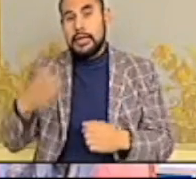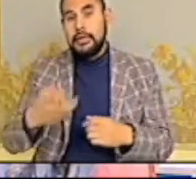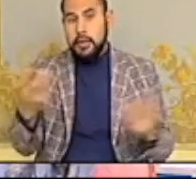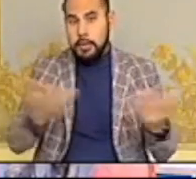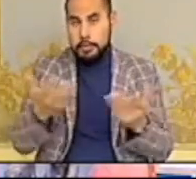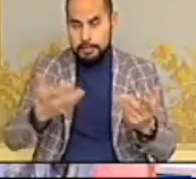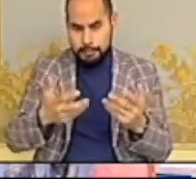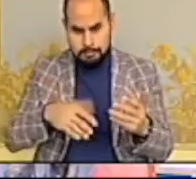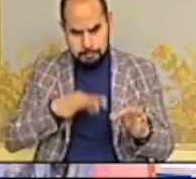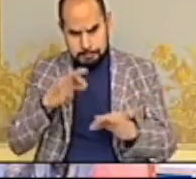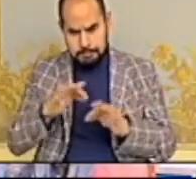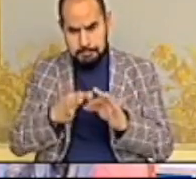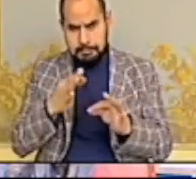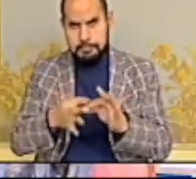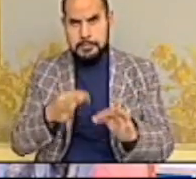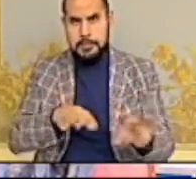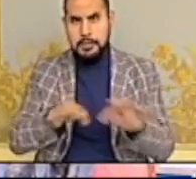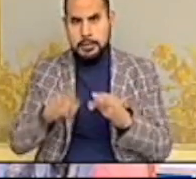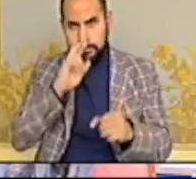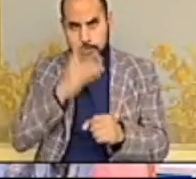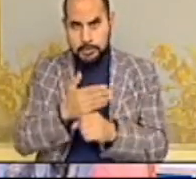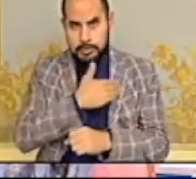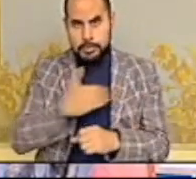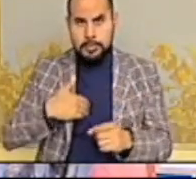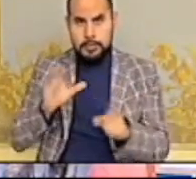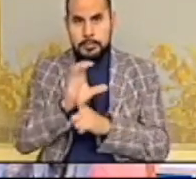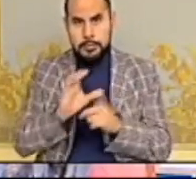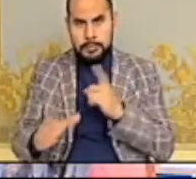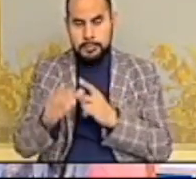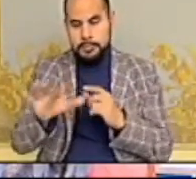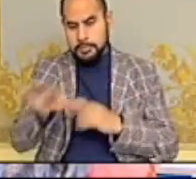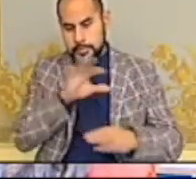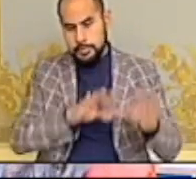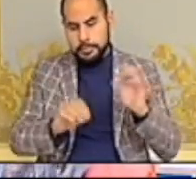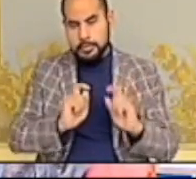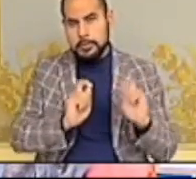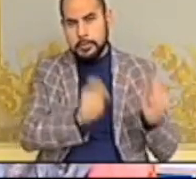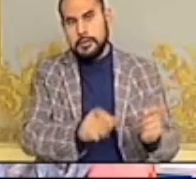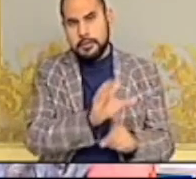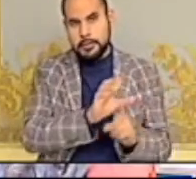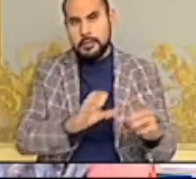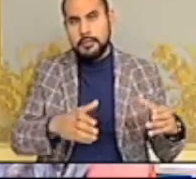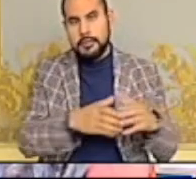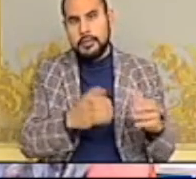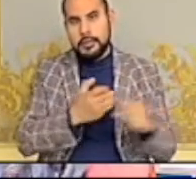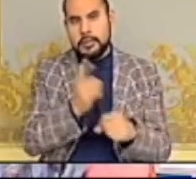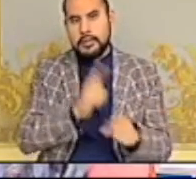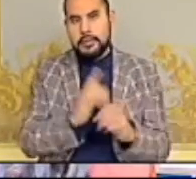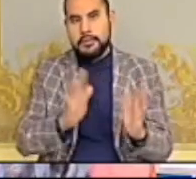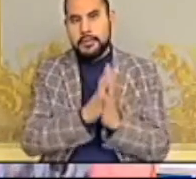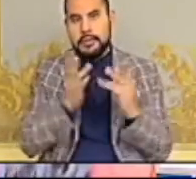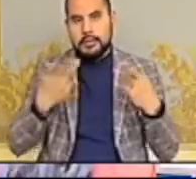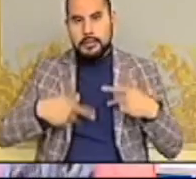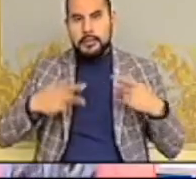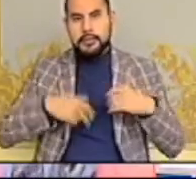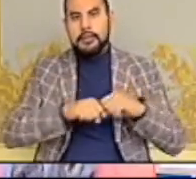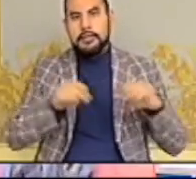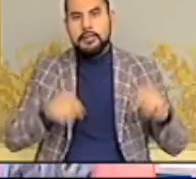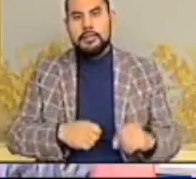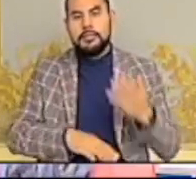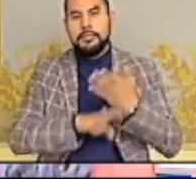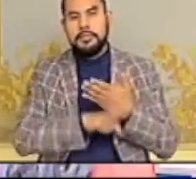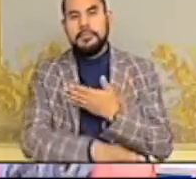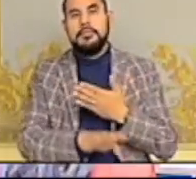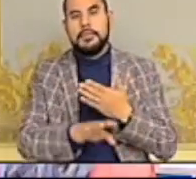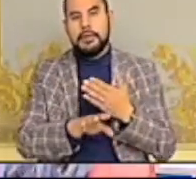desempeñar leal y patrióticamente el cargo de miembro de la Comisión de Selección que nombrará al Comité Estatal de Participación Ciudadana del Sistema